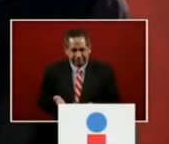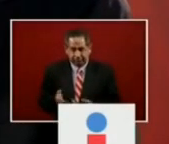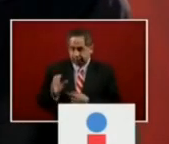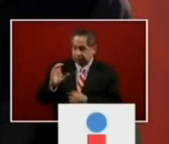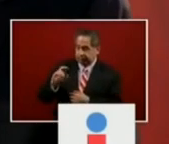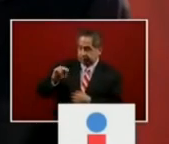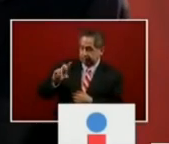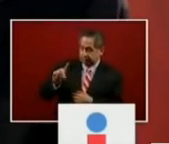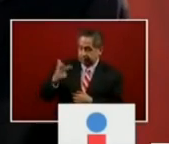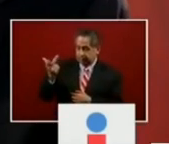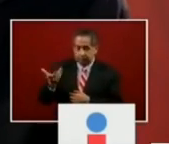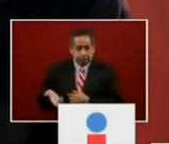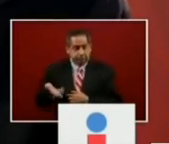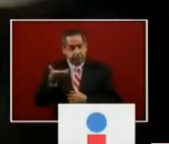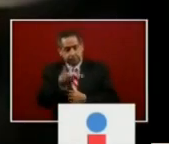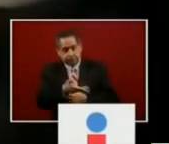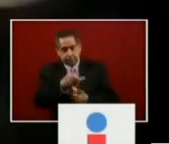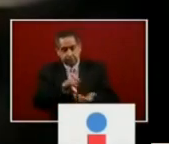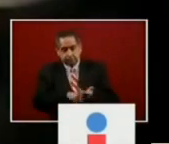derechos humanos pidiéndonos